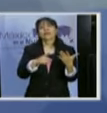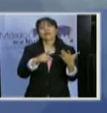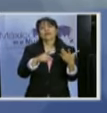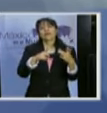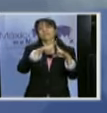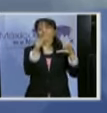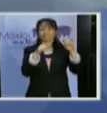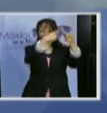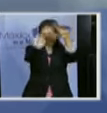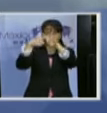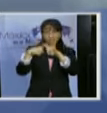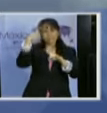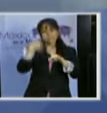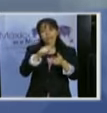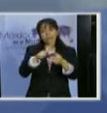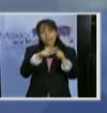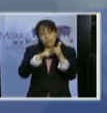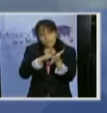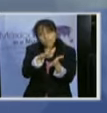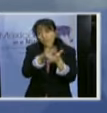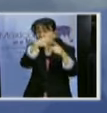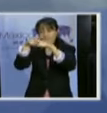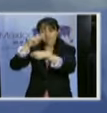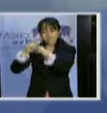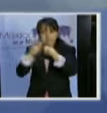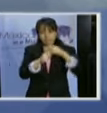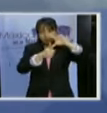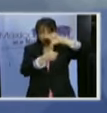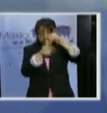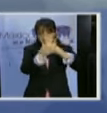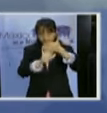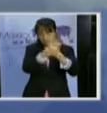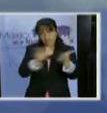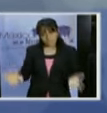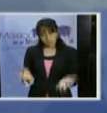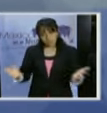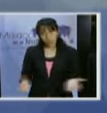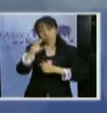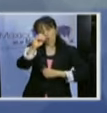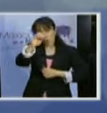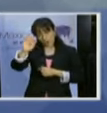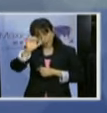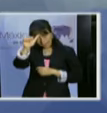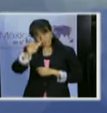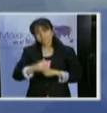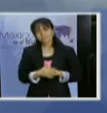Multinacional para América Latina, que promueve la OEA. Ha sido